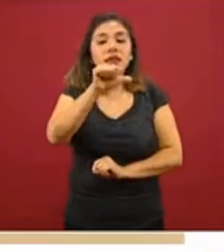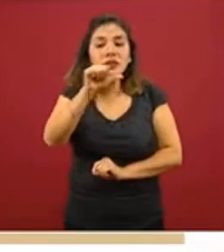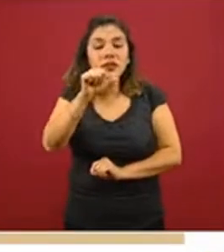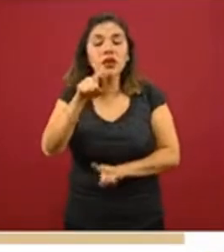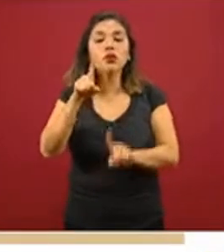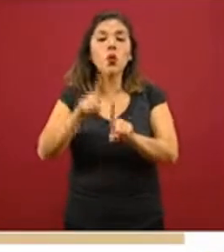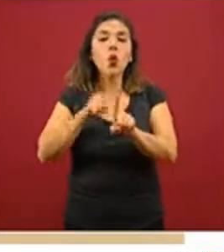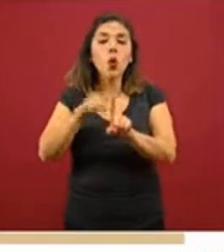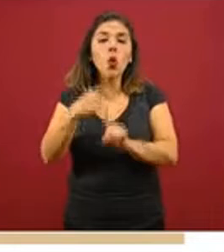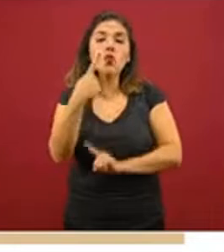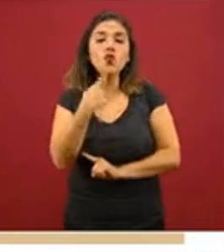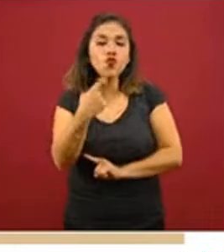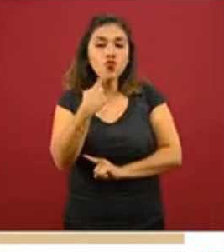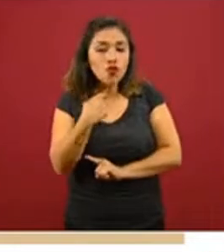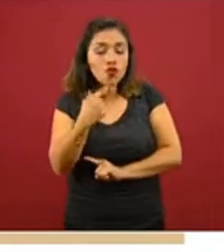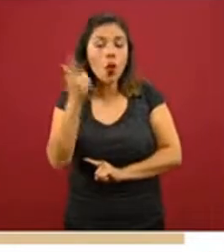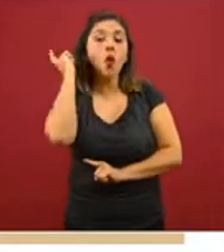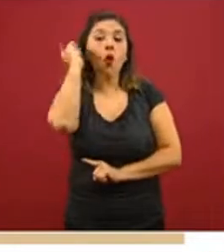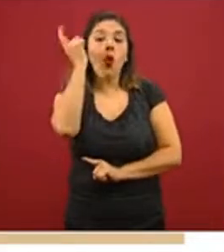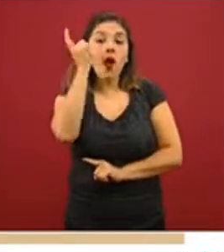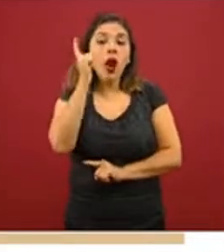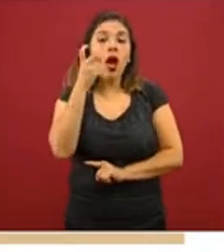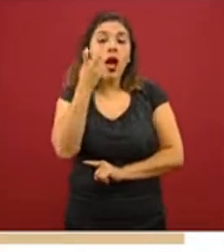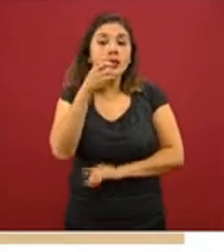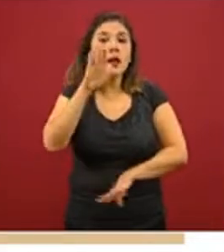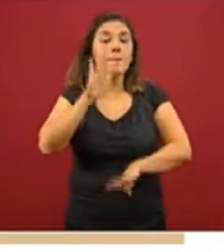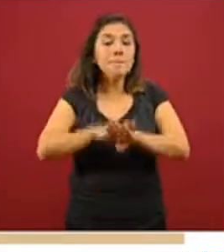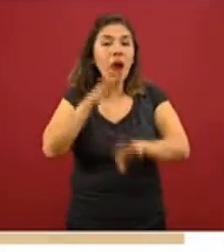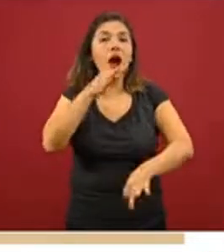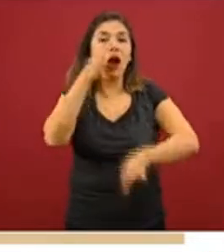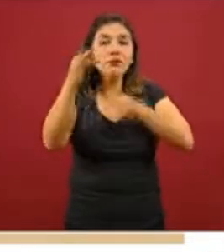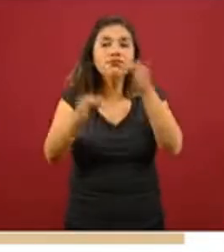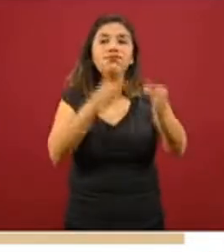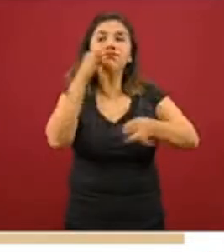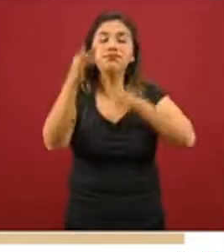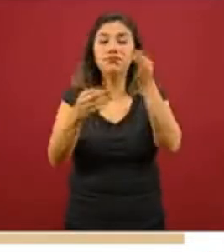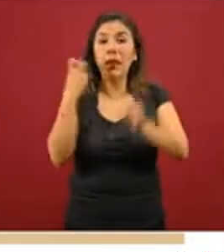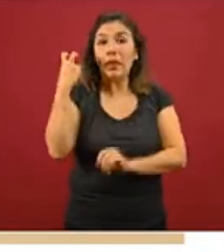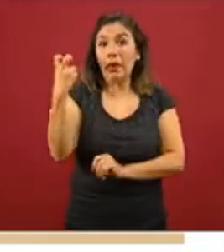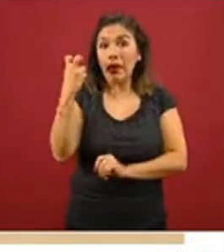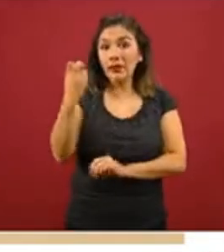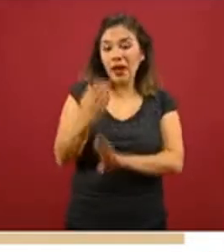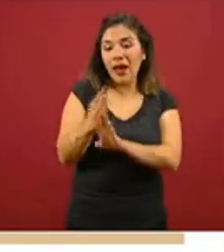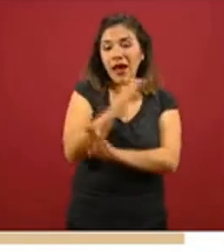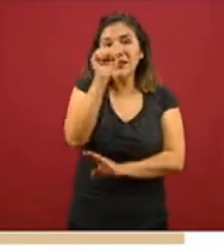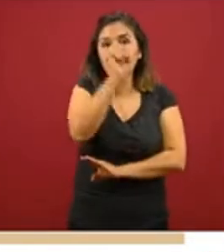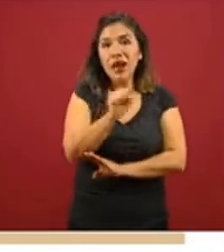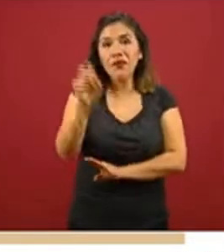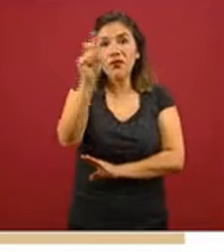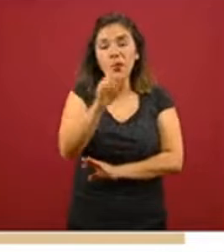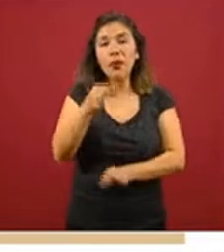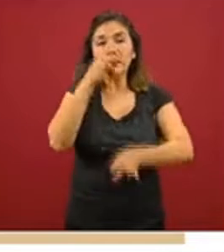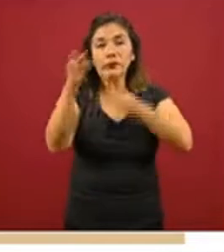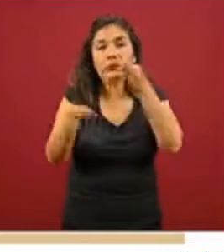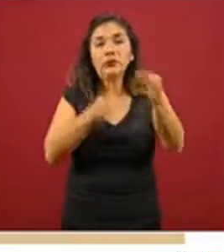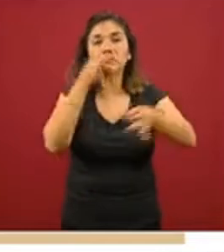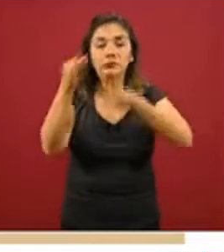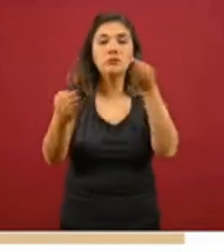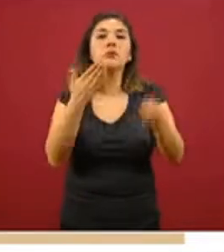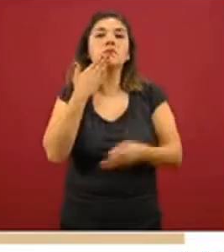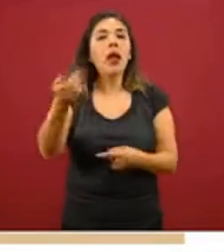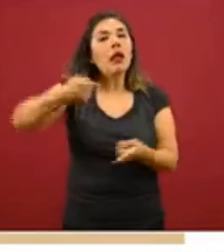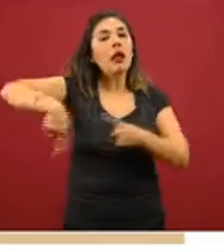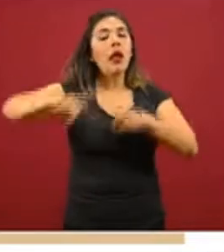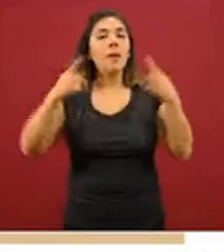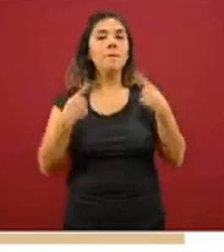en rojo. Esperamos que la difusión que se le ha dado a este cuadro durante el fin de semana esté teniendo el efecto en la